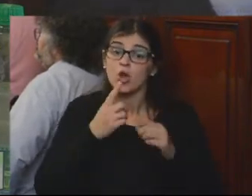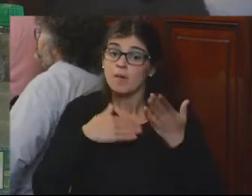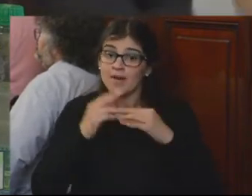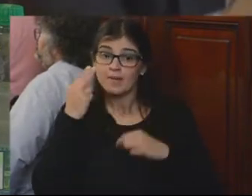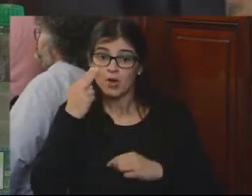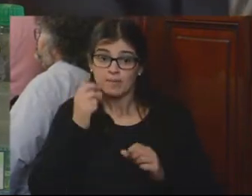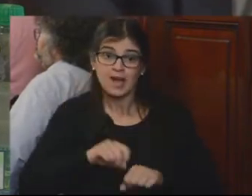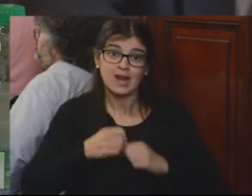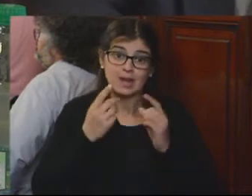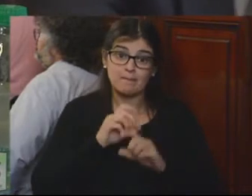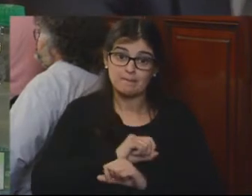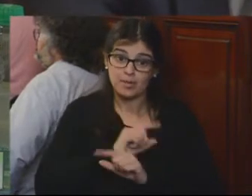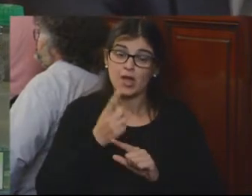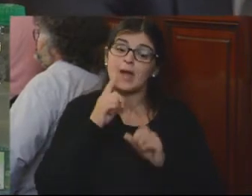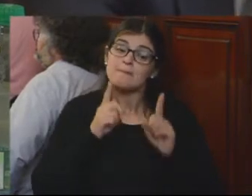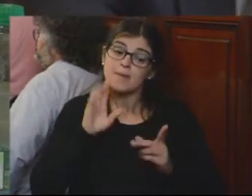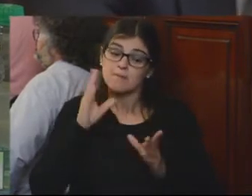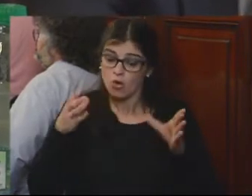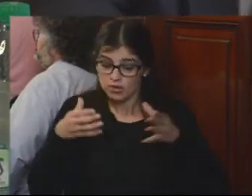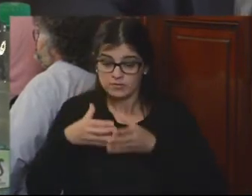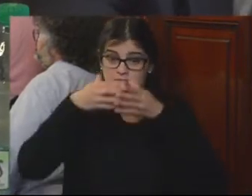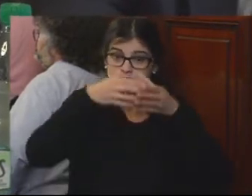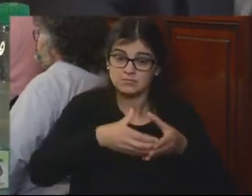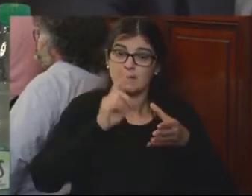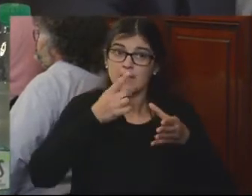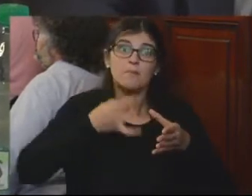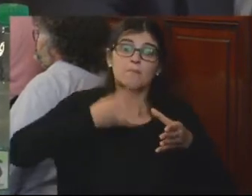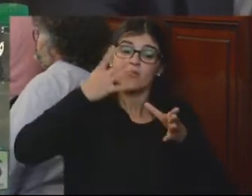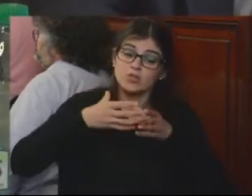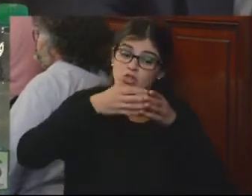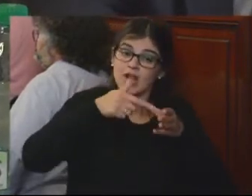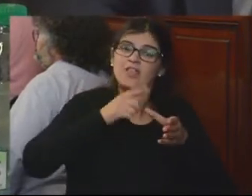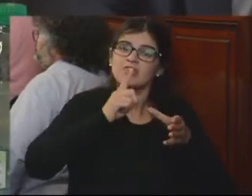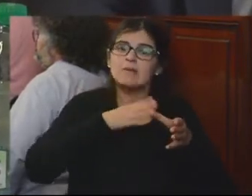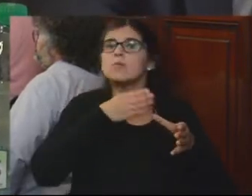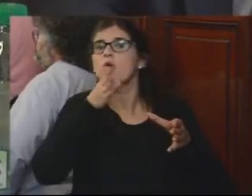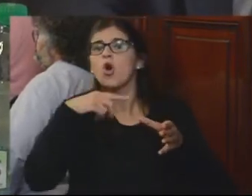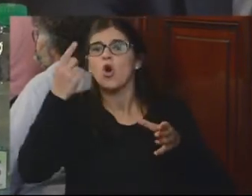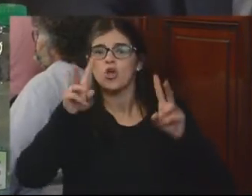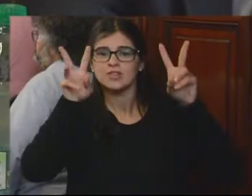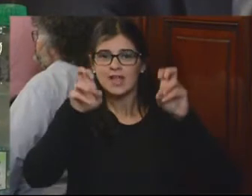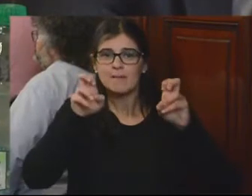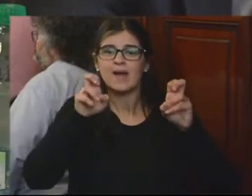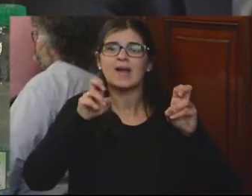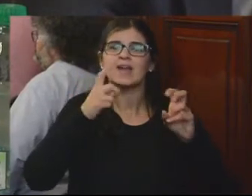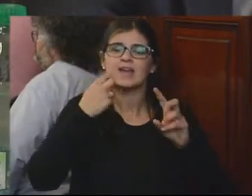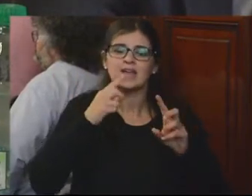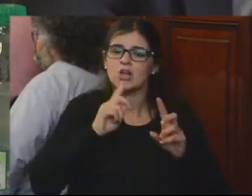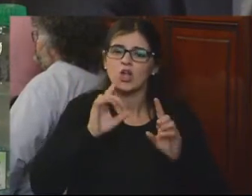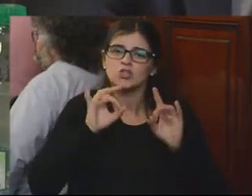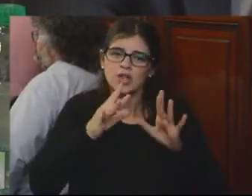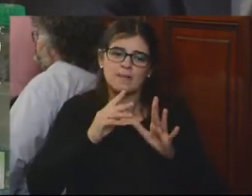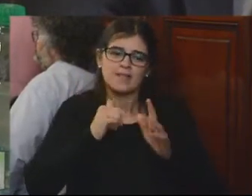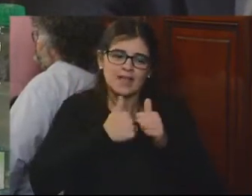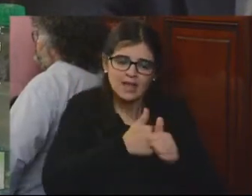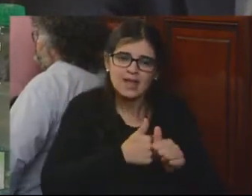ha sido que el mismo plantel de profesionales debe ahora intervenir en otras temáticas que exceden el acompañamiento de